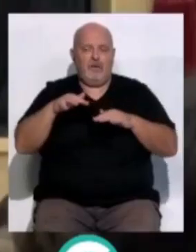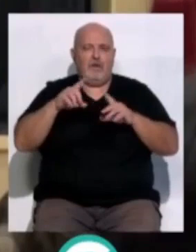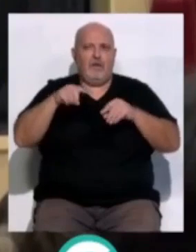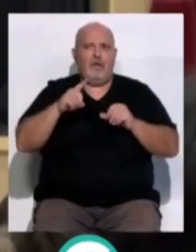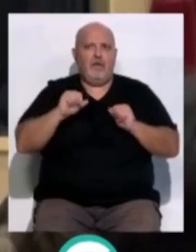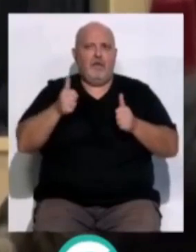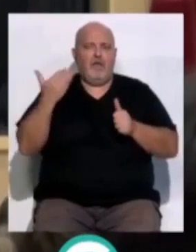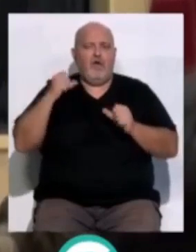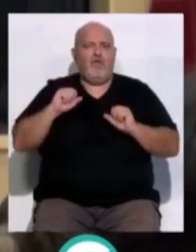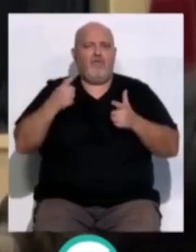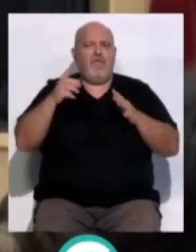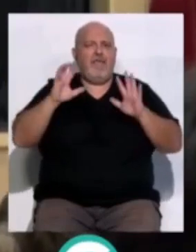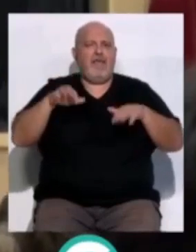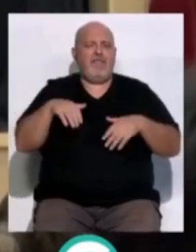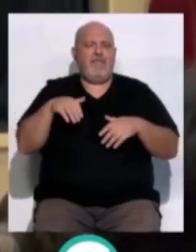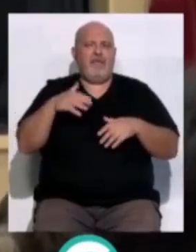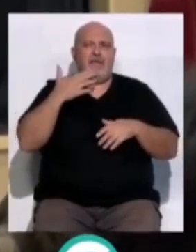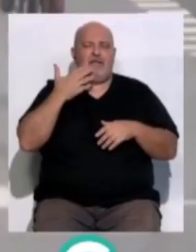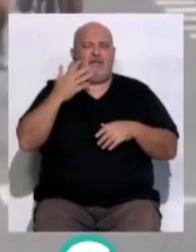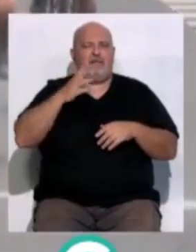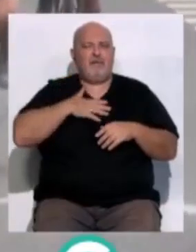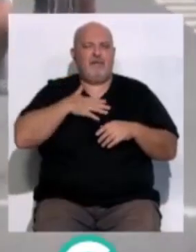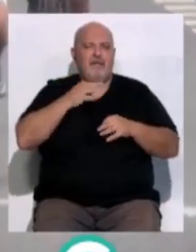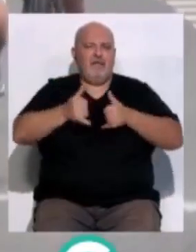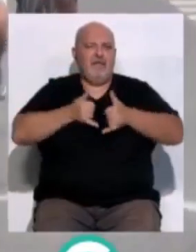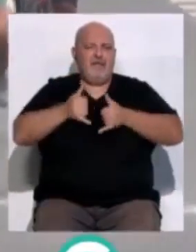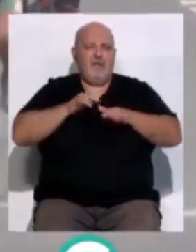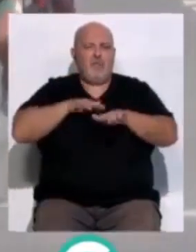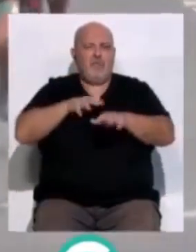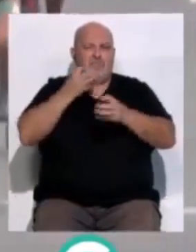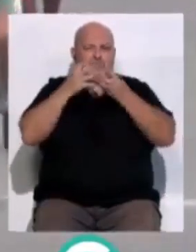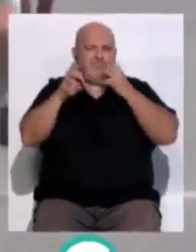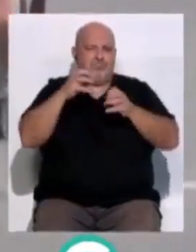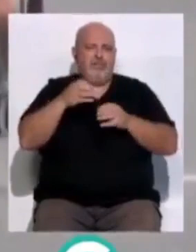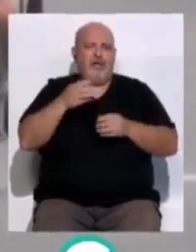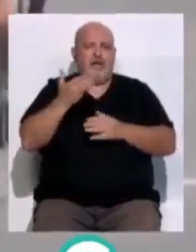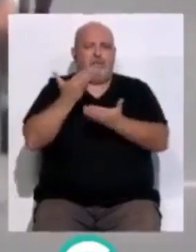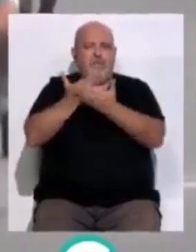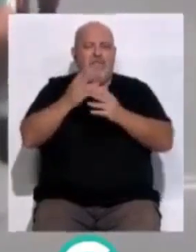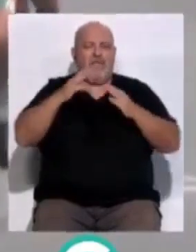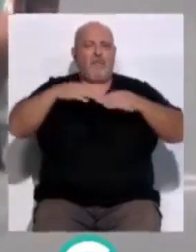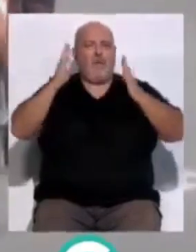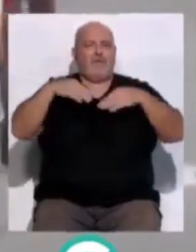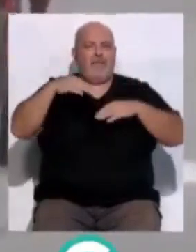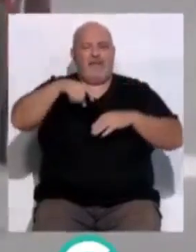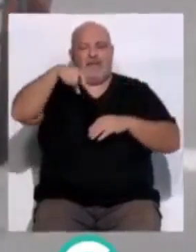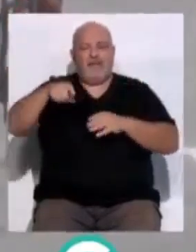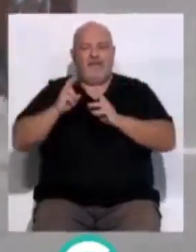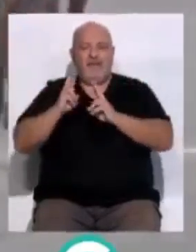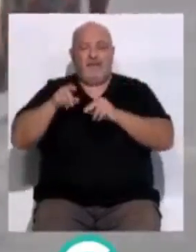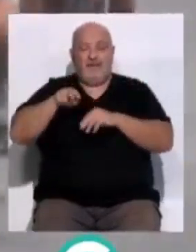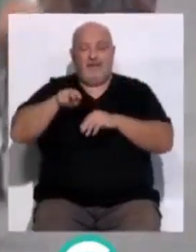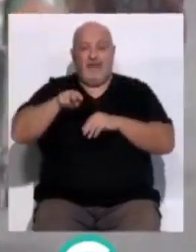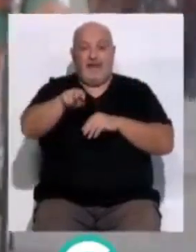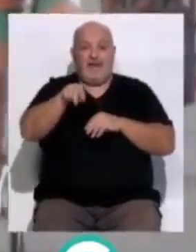se inició oficialmente en Cádiz con la bicifestación para exigir el carril para bicicletas en el Puente Carranza. Y este viernes 22